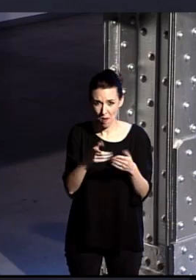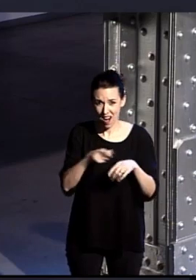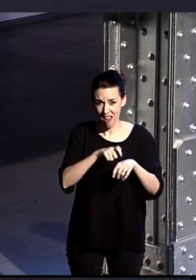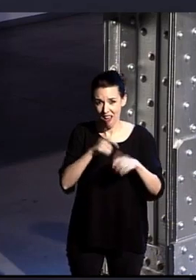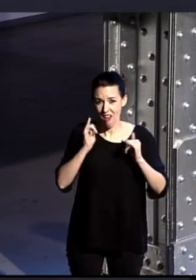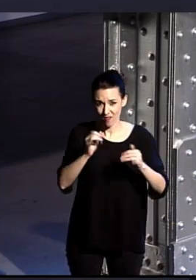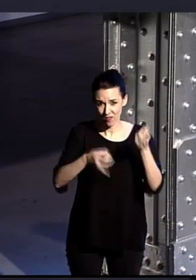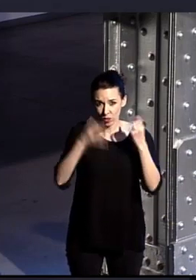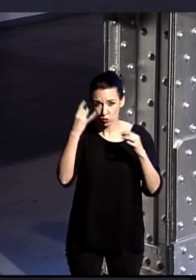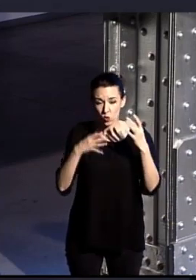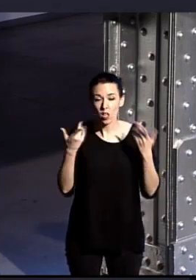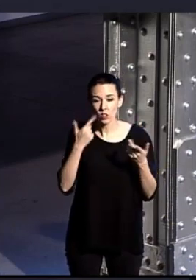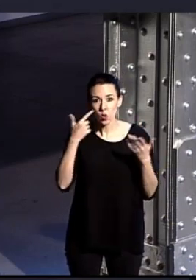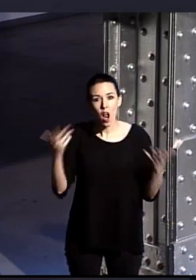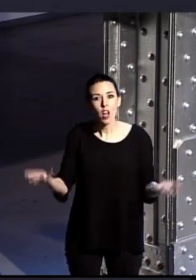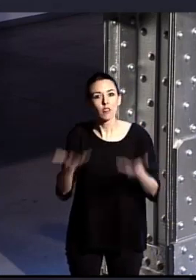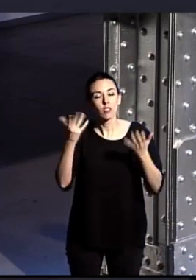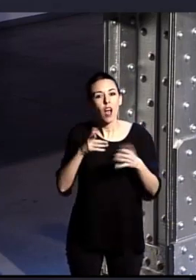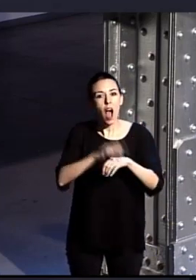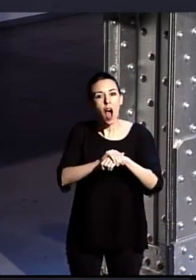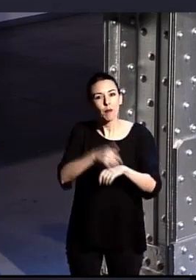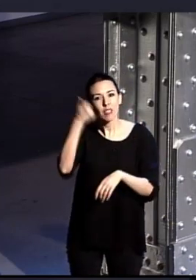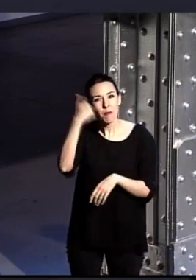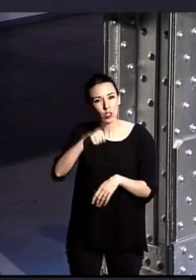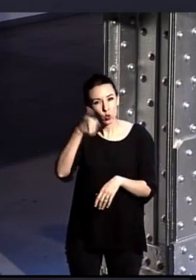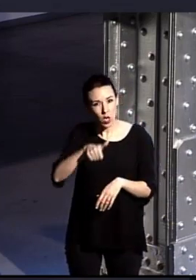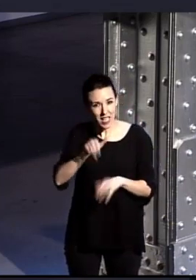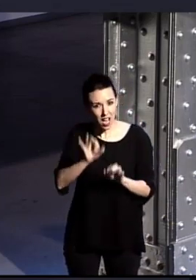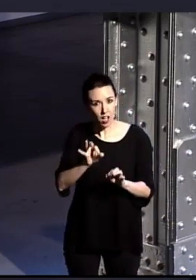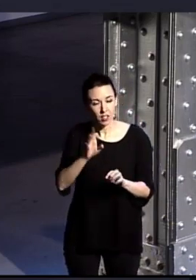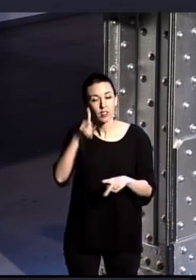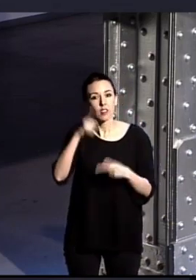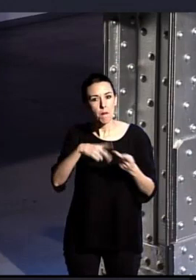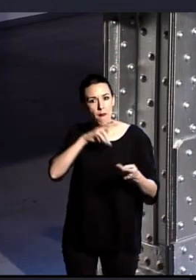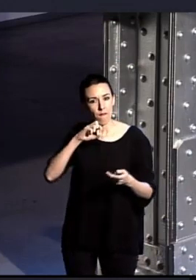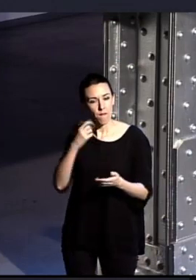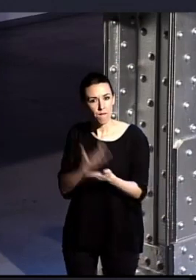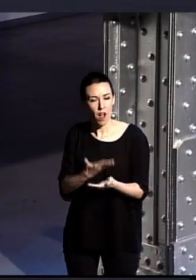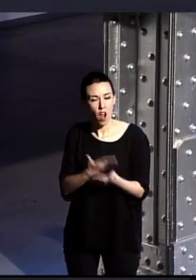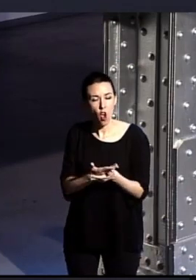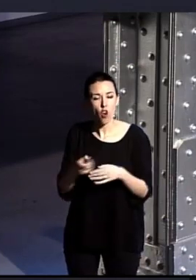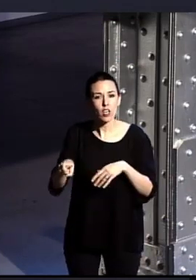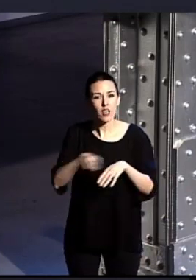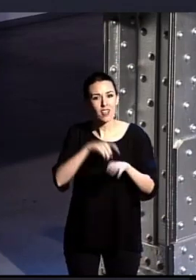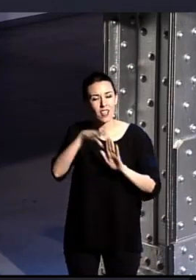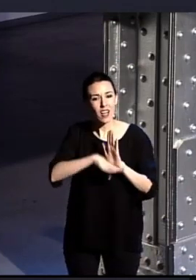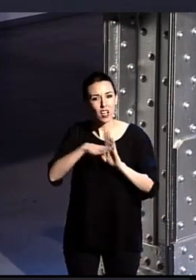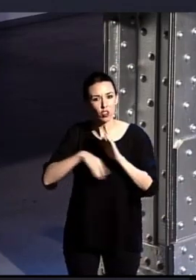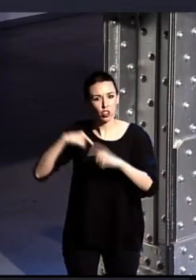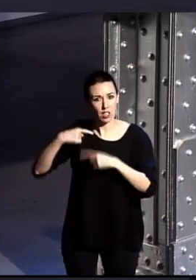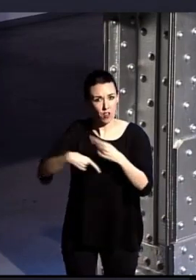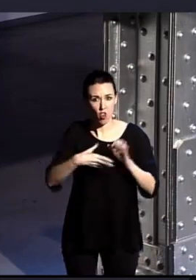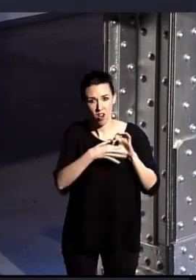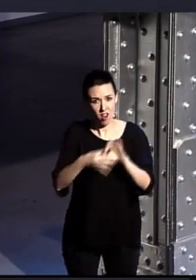aventuras es la exaltación de la amistad masculina y la puesta en valor de los rasgos